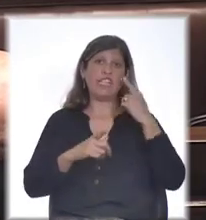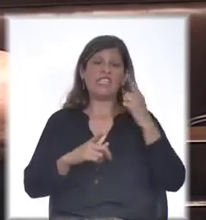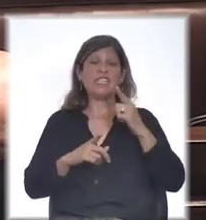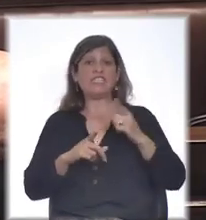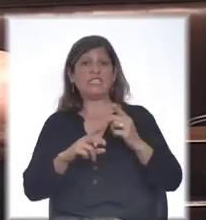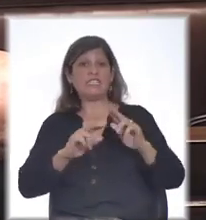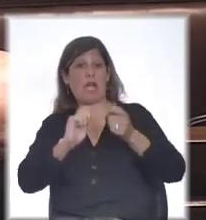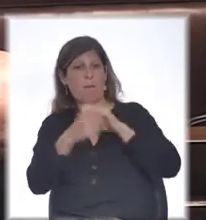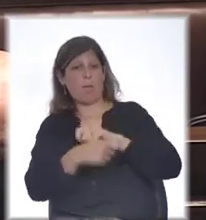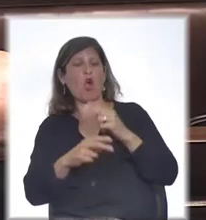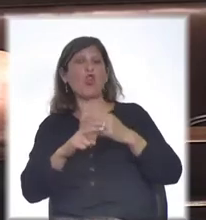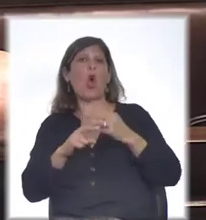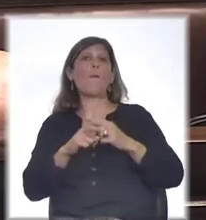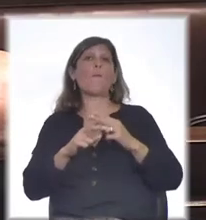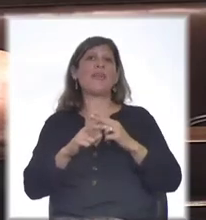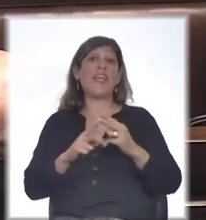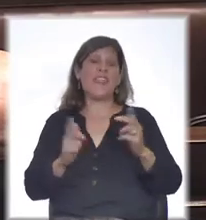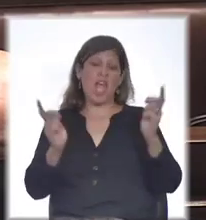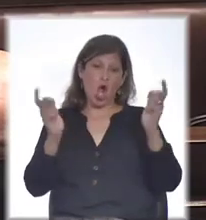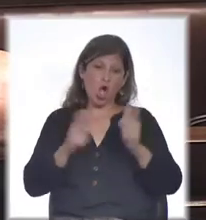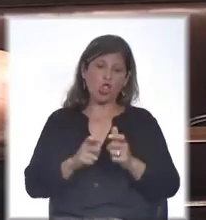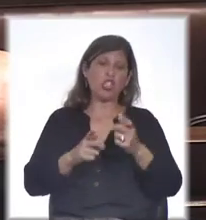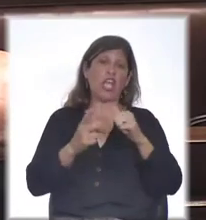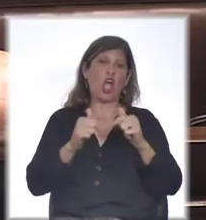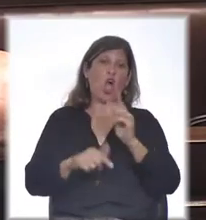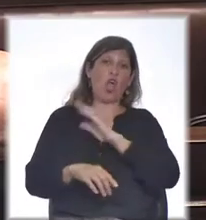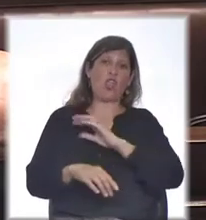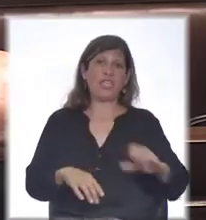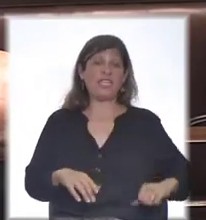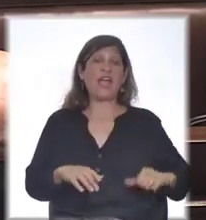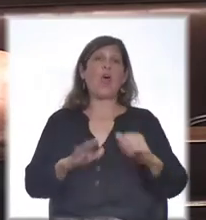Estado. Por decreto